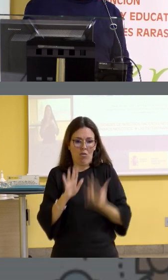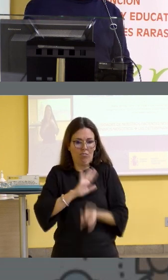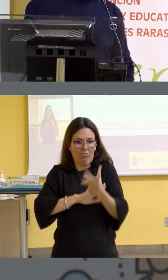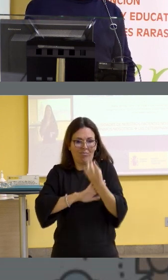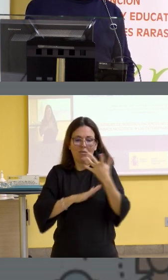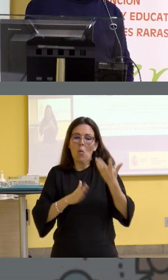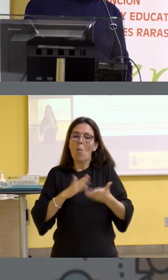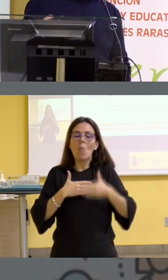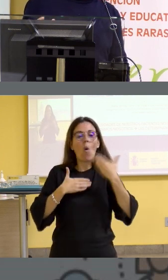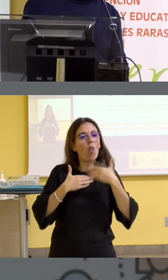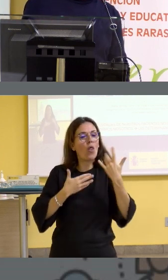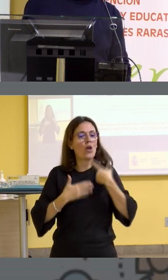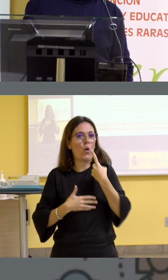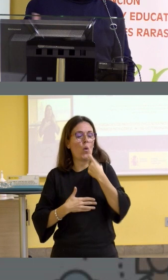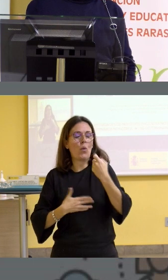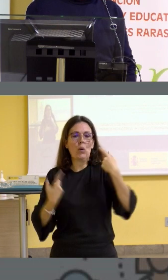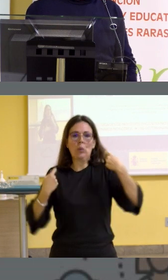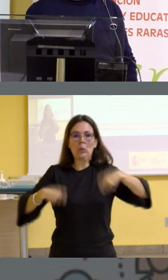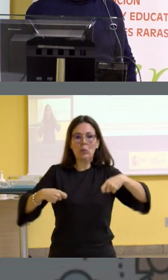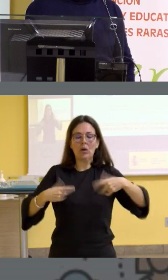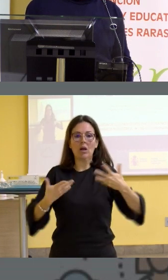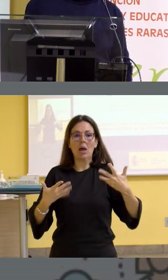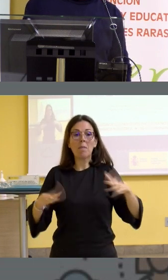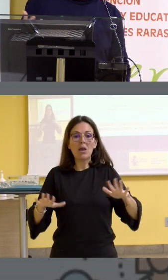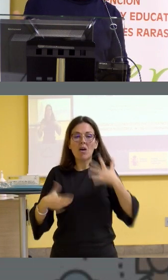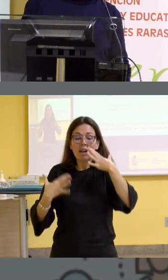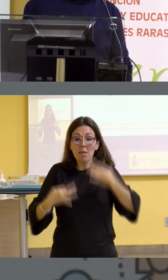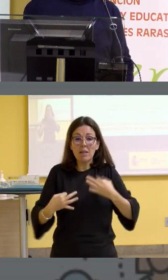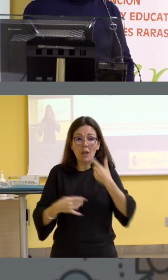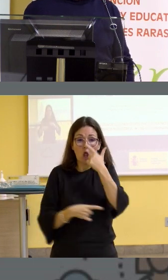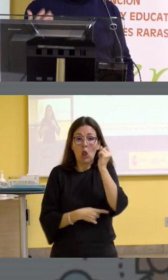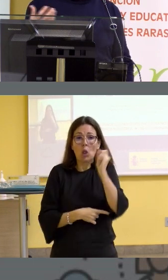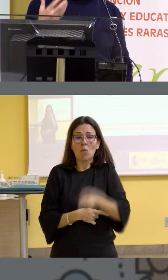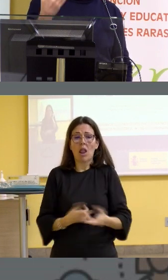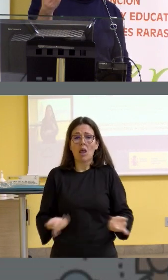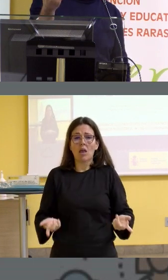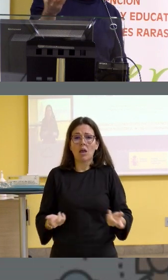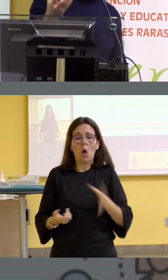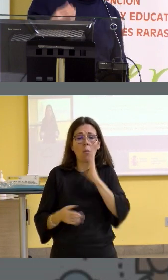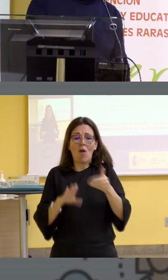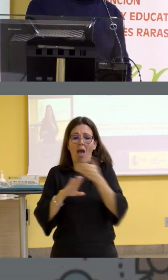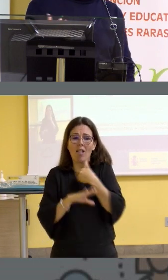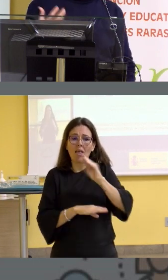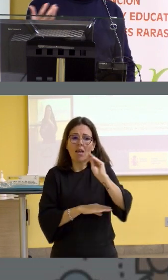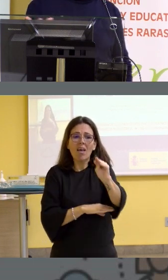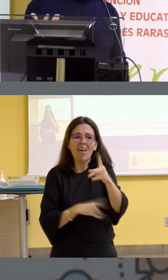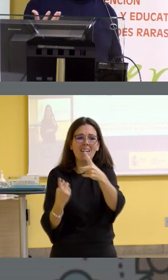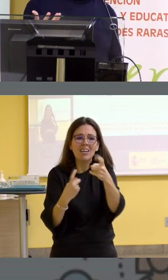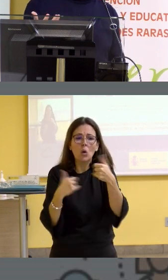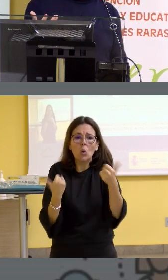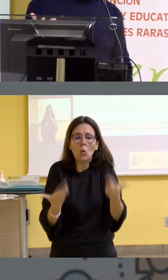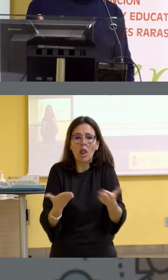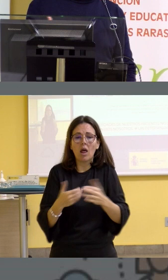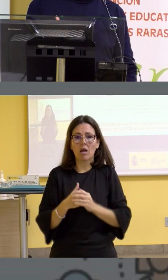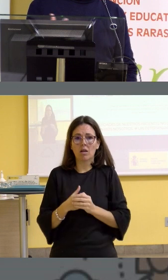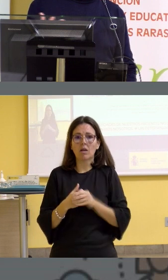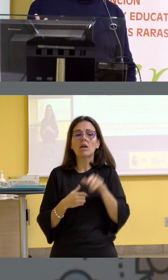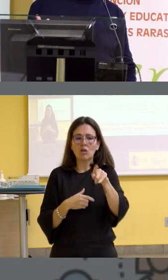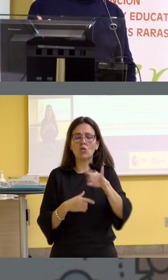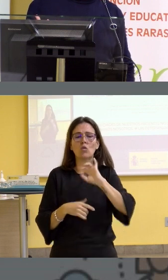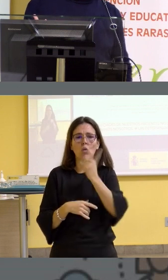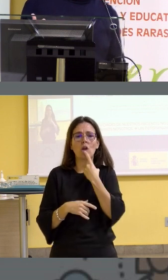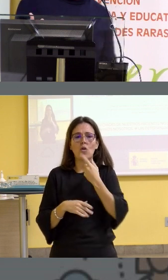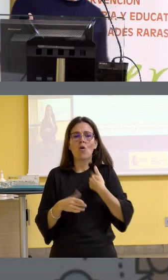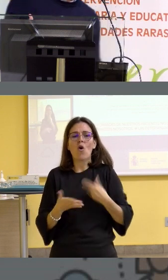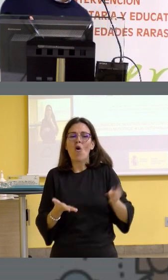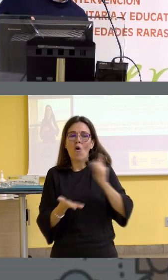tremendamente moderno y complejo y carísimo, que servir en realidad no sirve de nada, porque nadie ha preguntado exactamente qué necesitas. Ese es un error que no